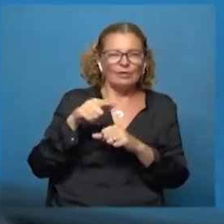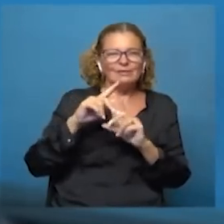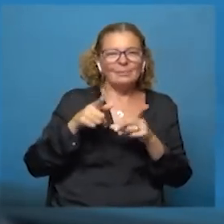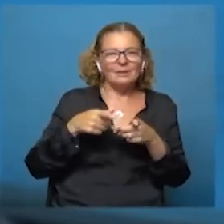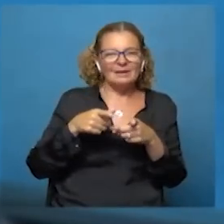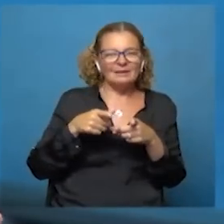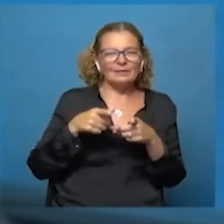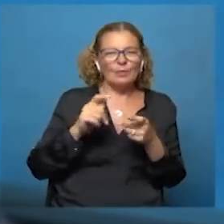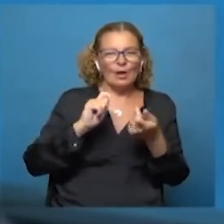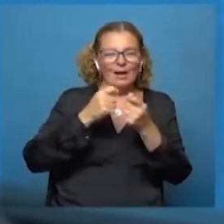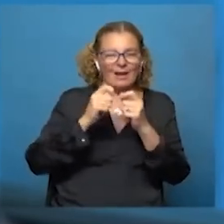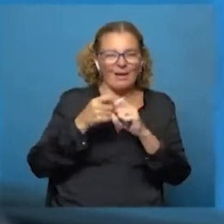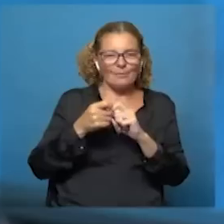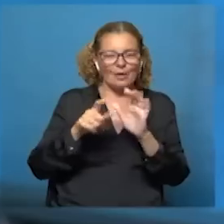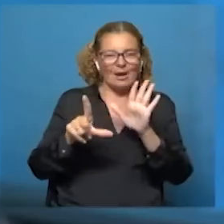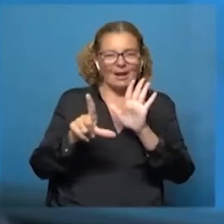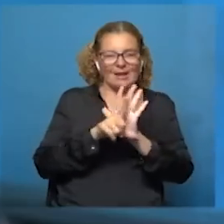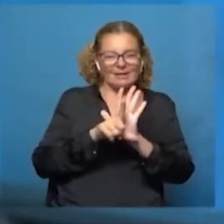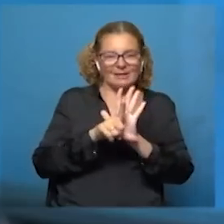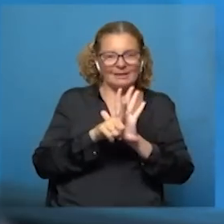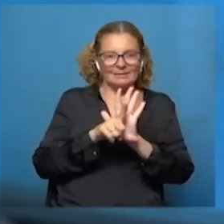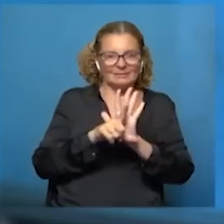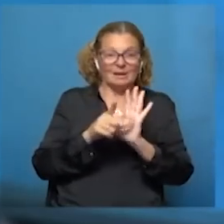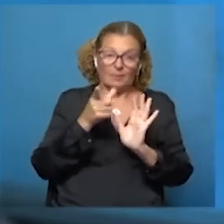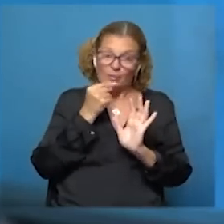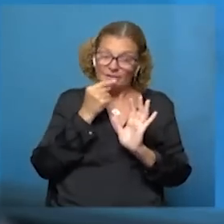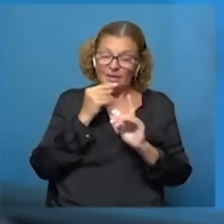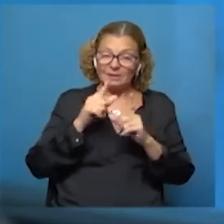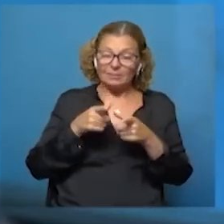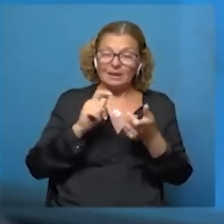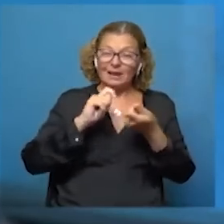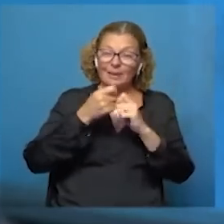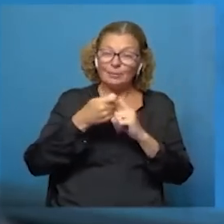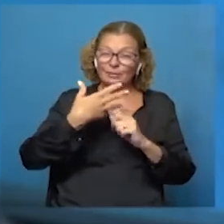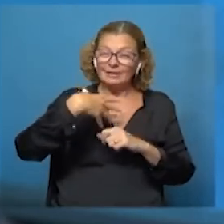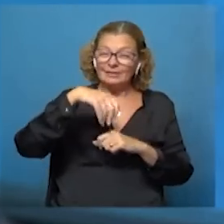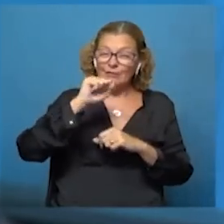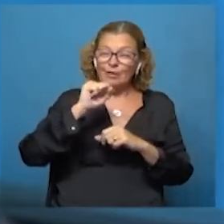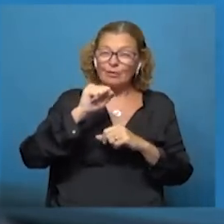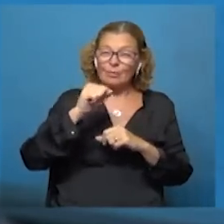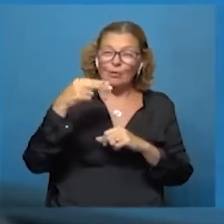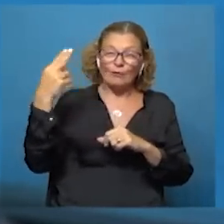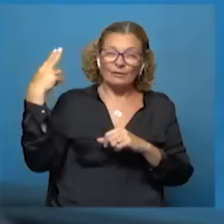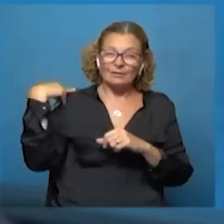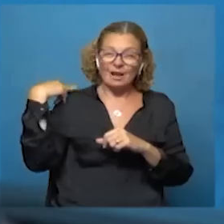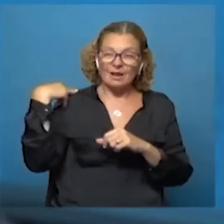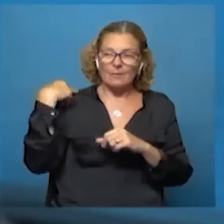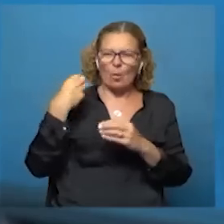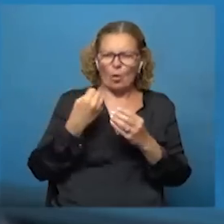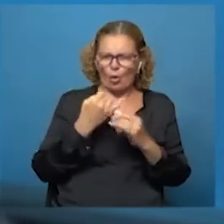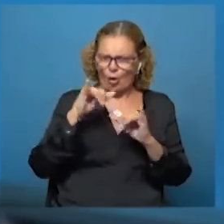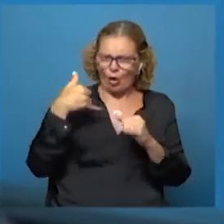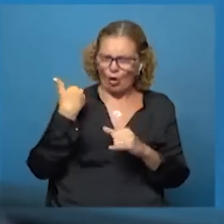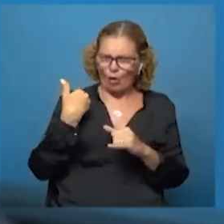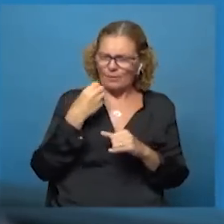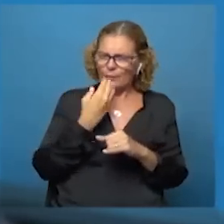hubo cambios en la ley por ejemplo orgánica y se cambió y se llevó a tener una oficialidad muy joven Es